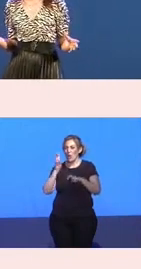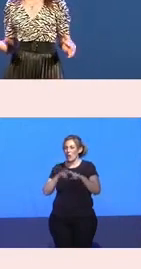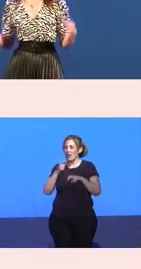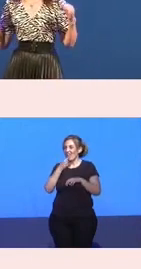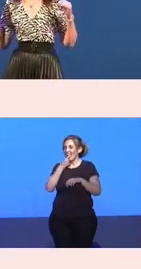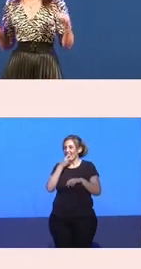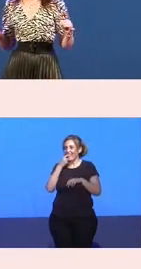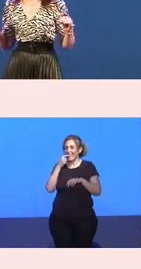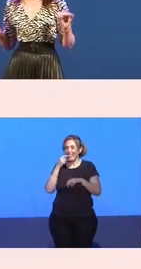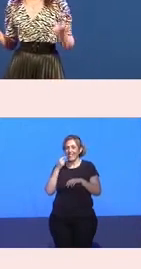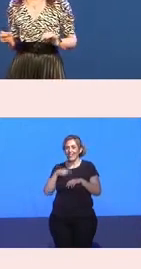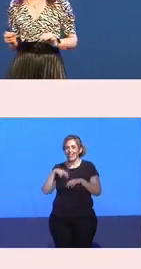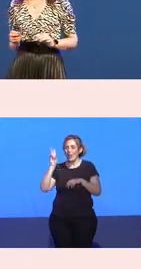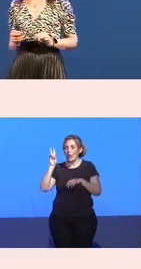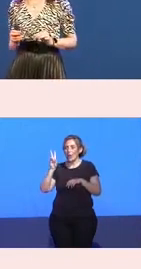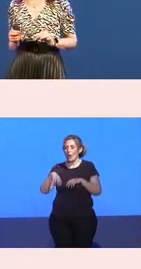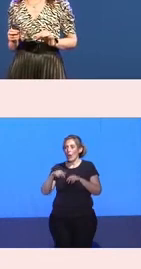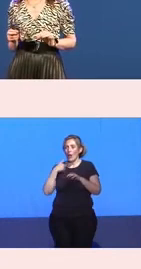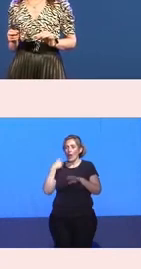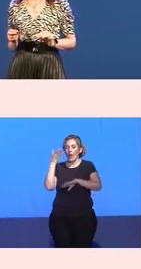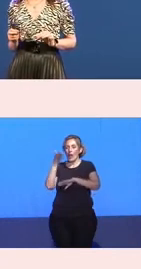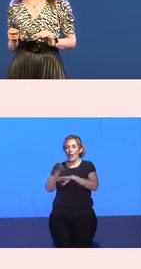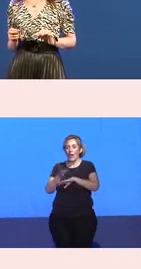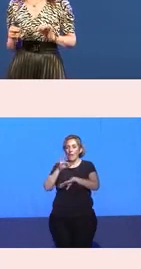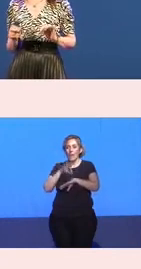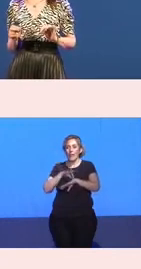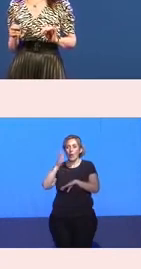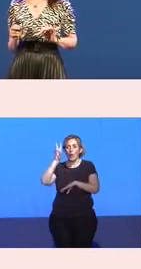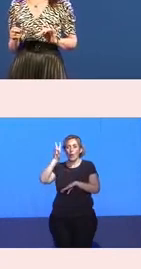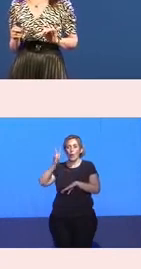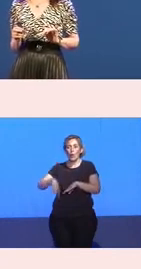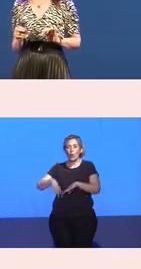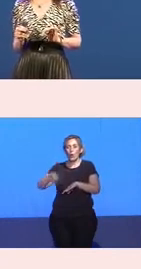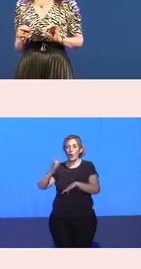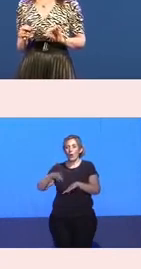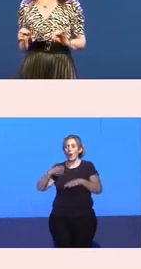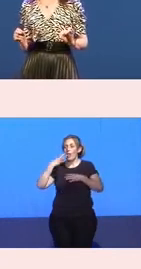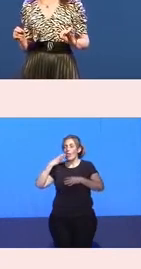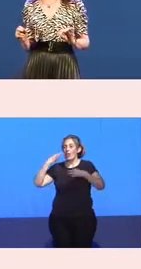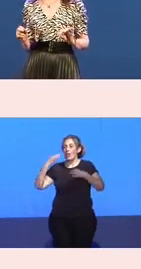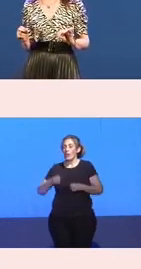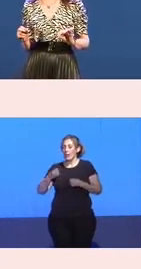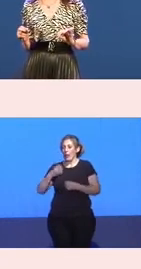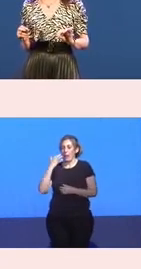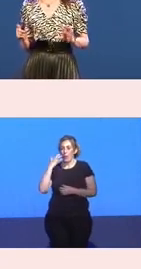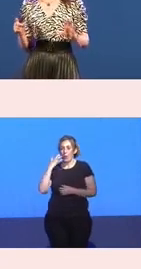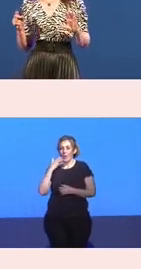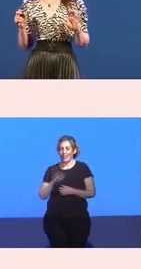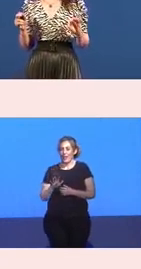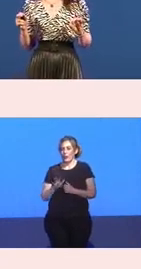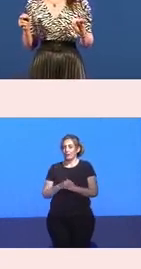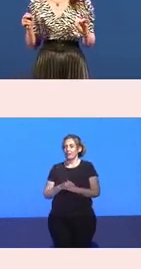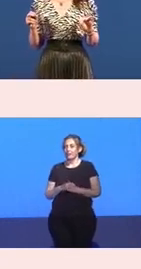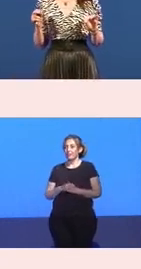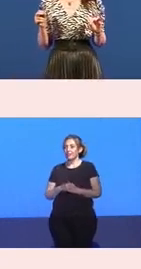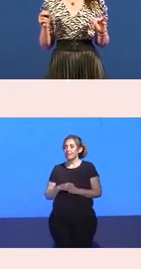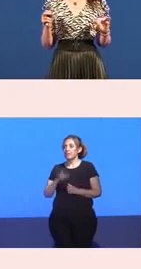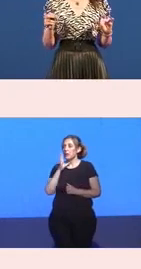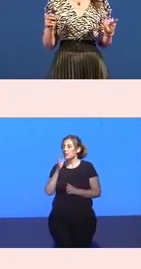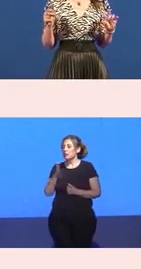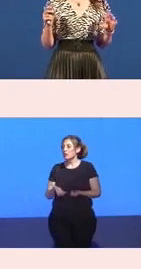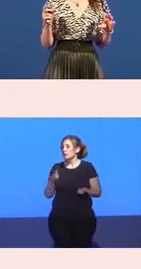raro nunca había ido al dentista y esto de verdad era muy raro y esto